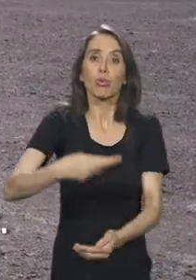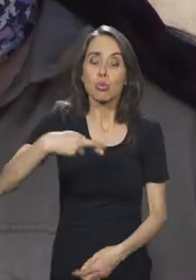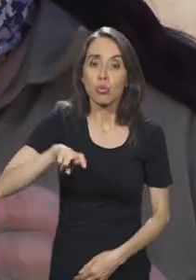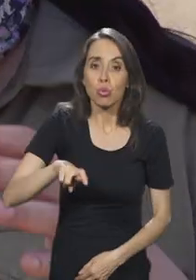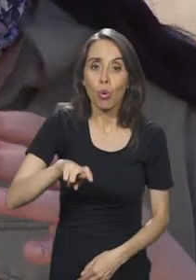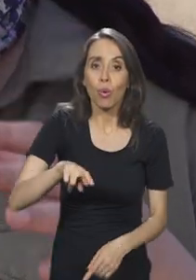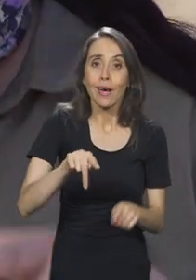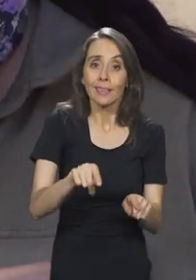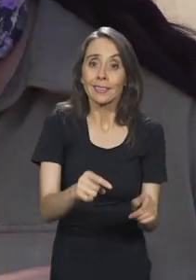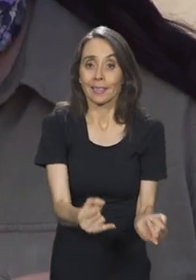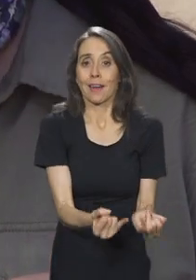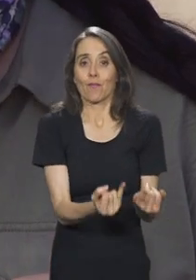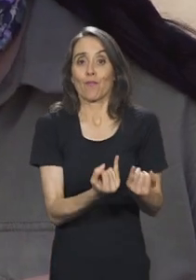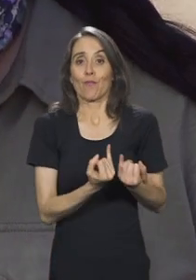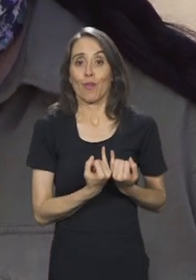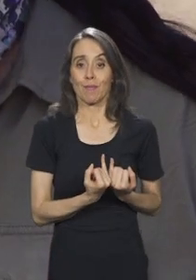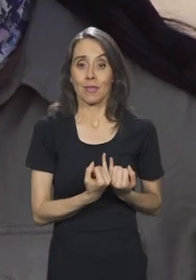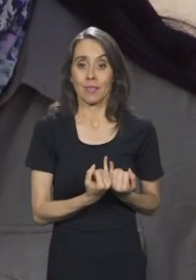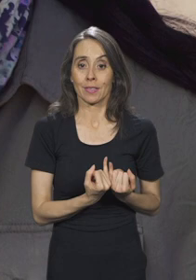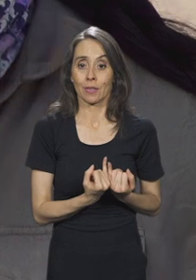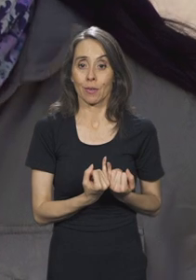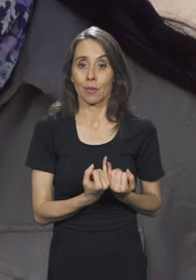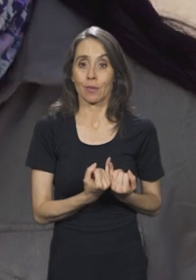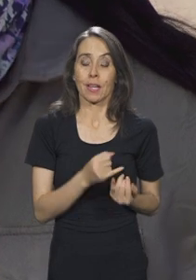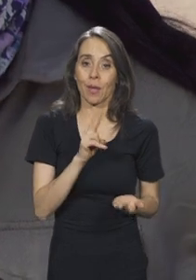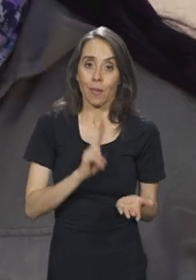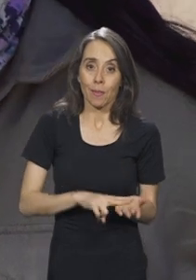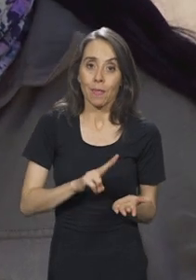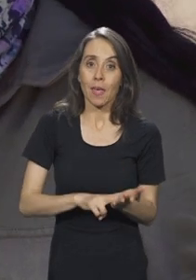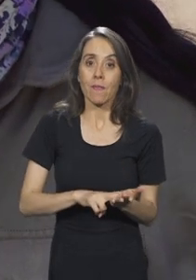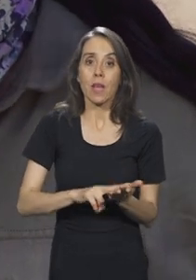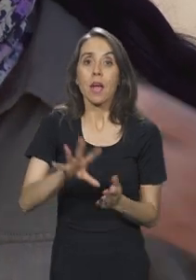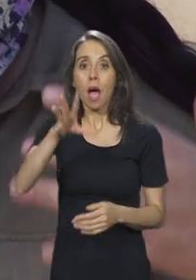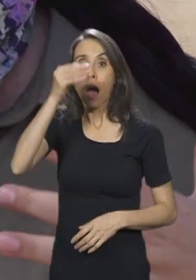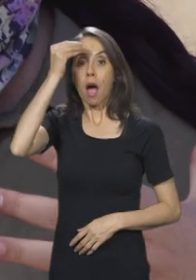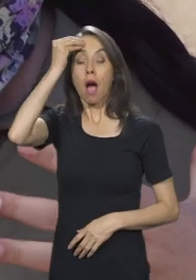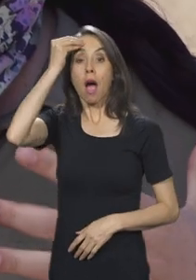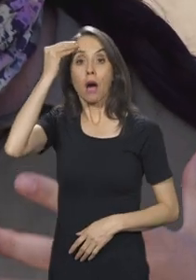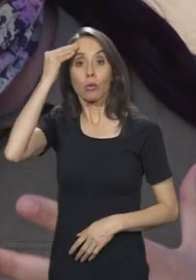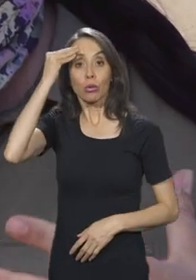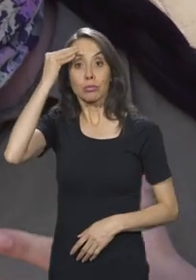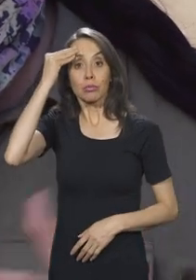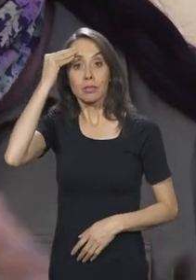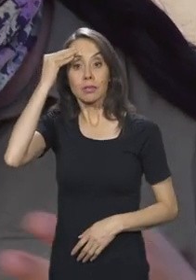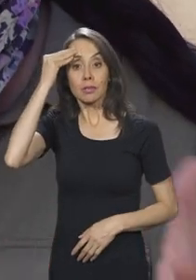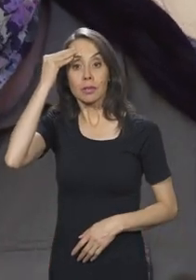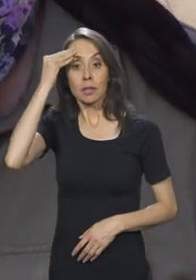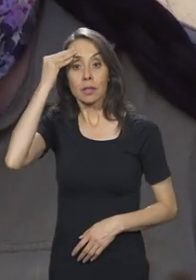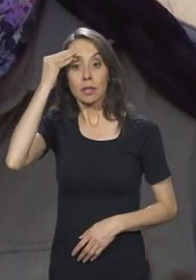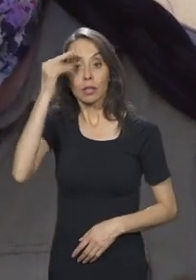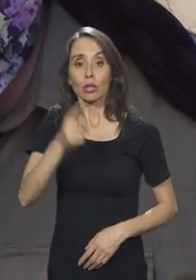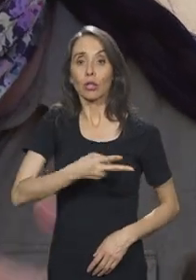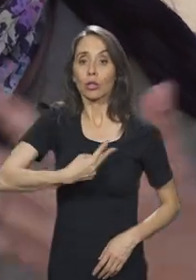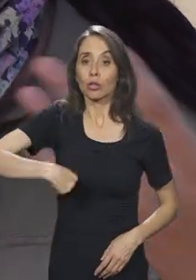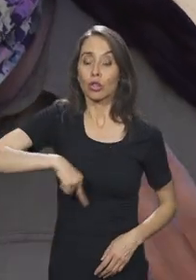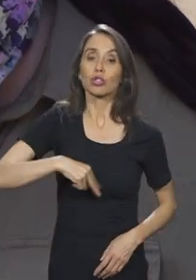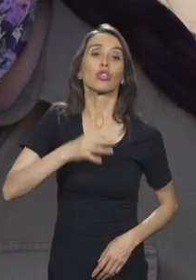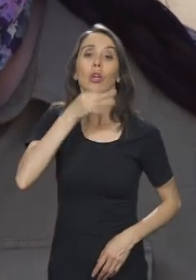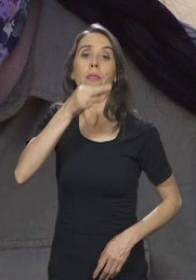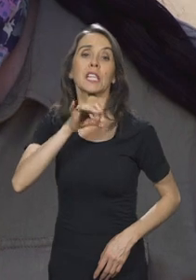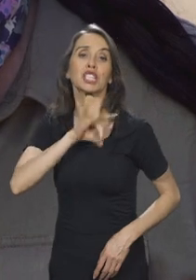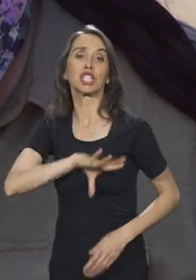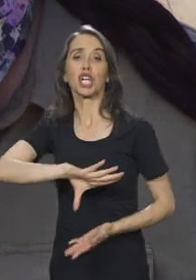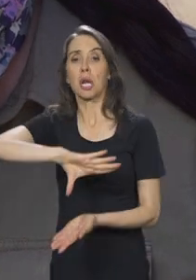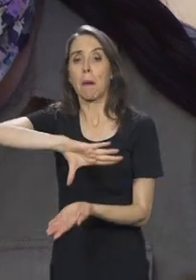sur. Y con eso, como tomar de verdad conciencia de que así como nos